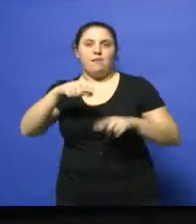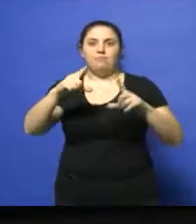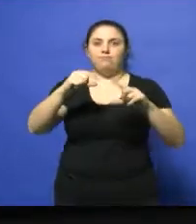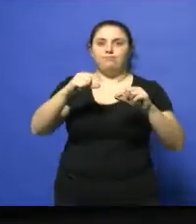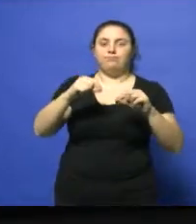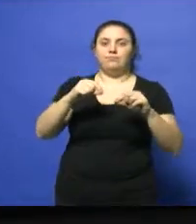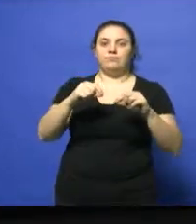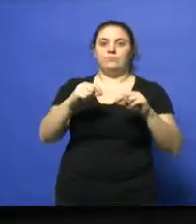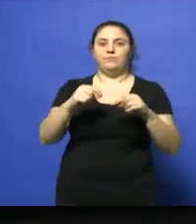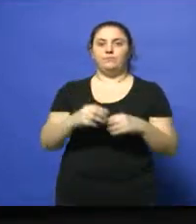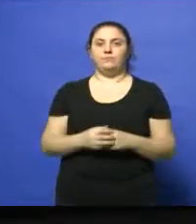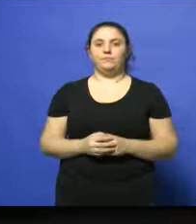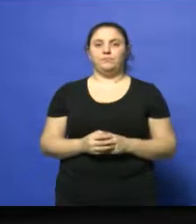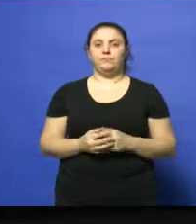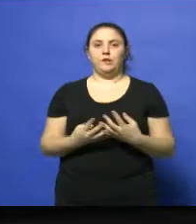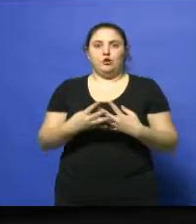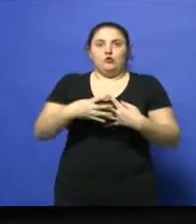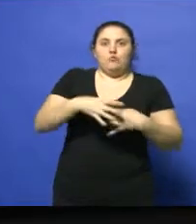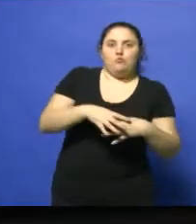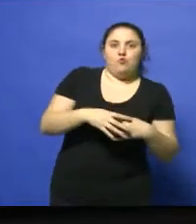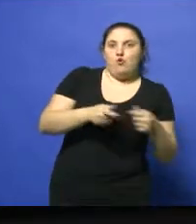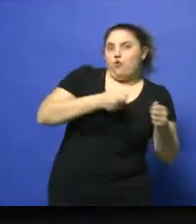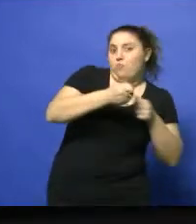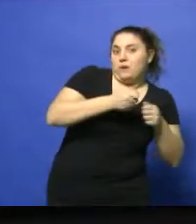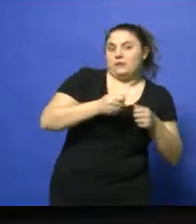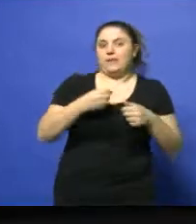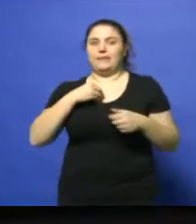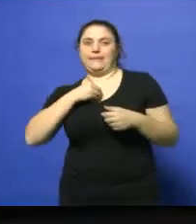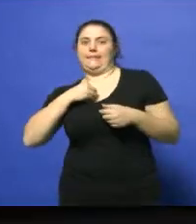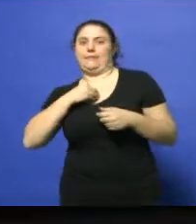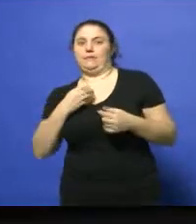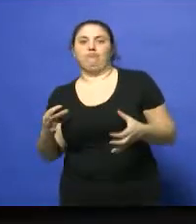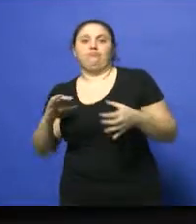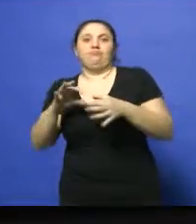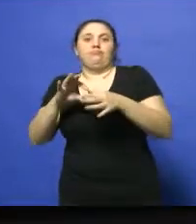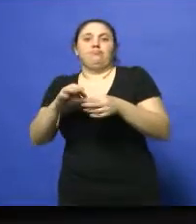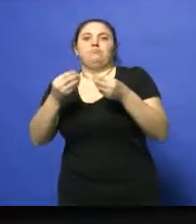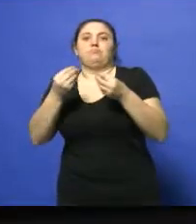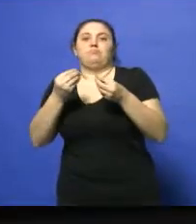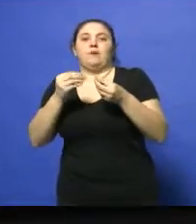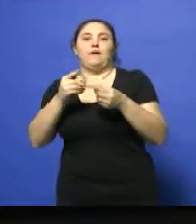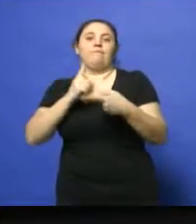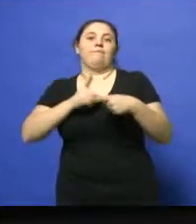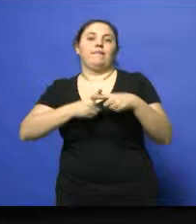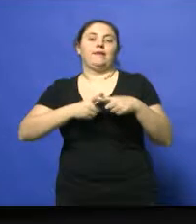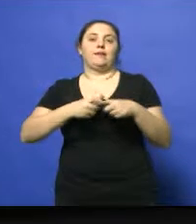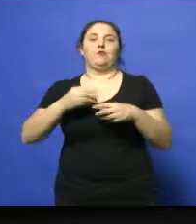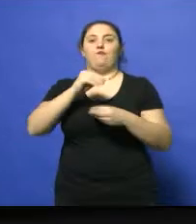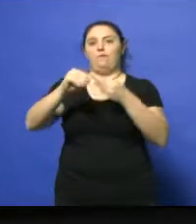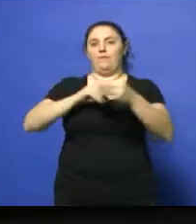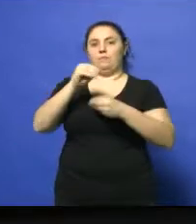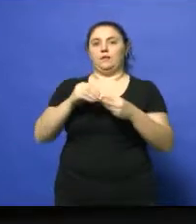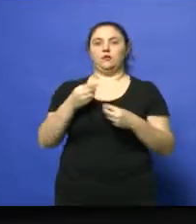entrelaza comercial por un lado y lo emotivo por el otro lado, obviamente en el festejo familiar. Salimos a la calle a preguntar